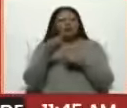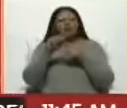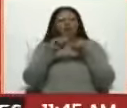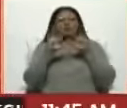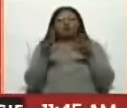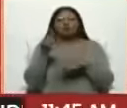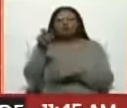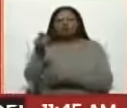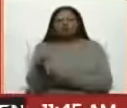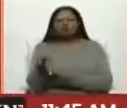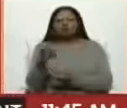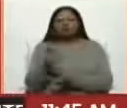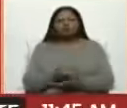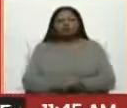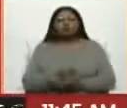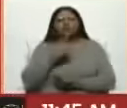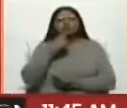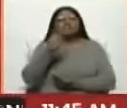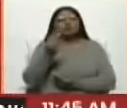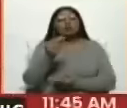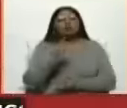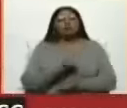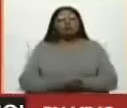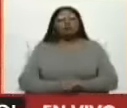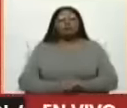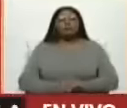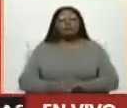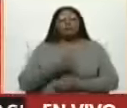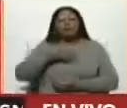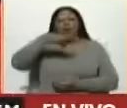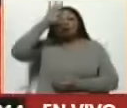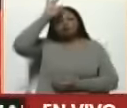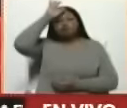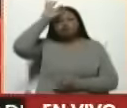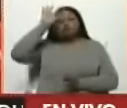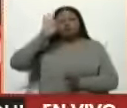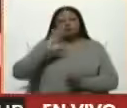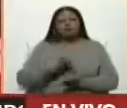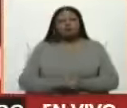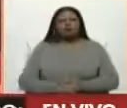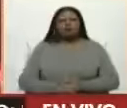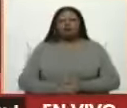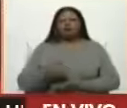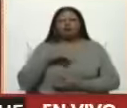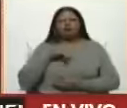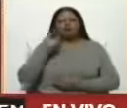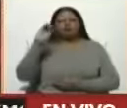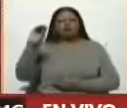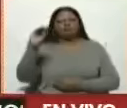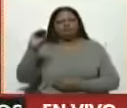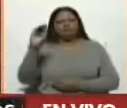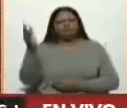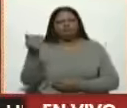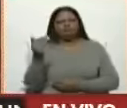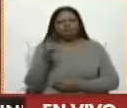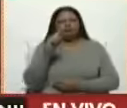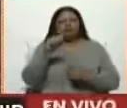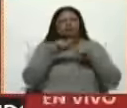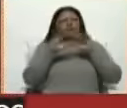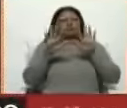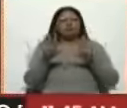tú? Si dice que no sabe, nosotros llamamos al que está como jefe de